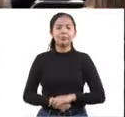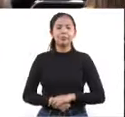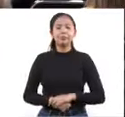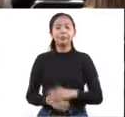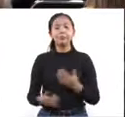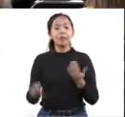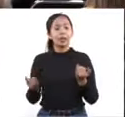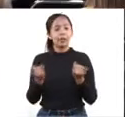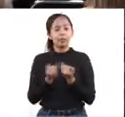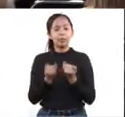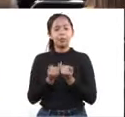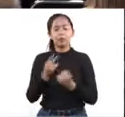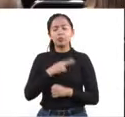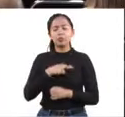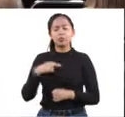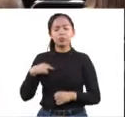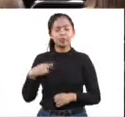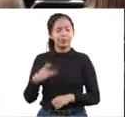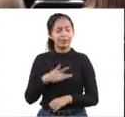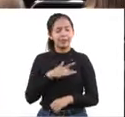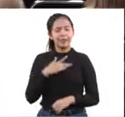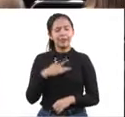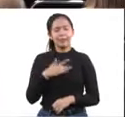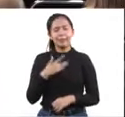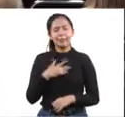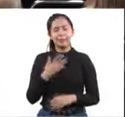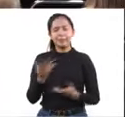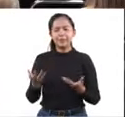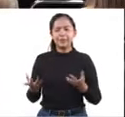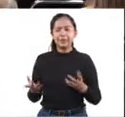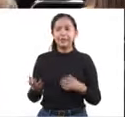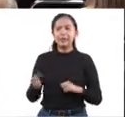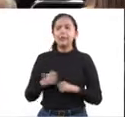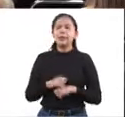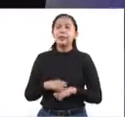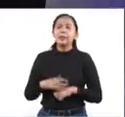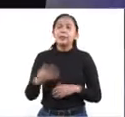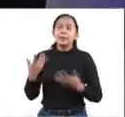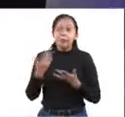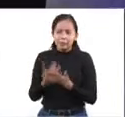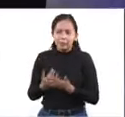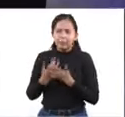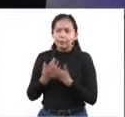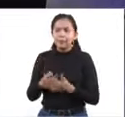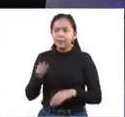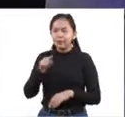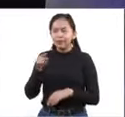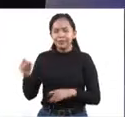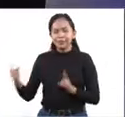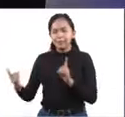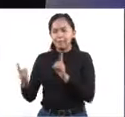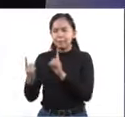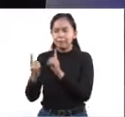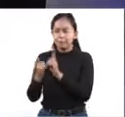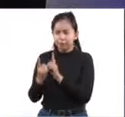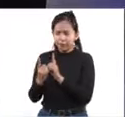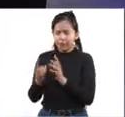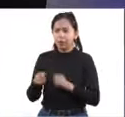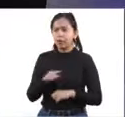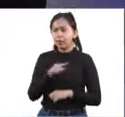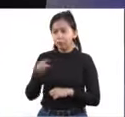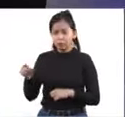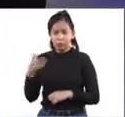Estamos con ilusión de volver a encontrarlos en muchos otros viajes a esta ciudad, en darles la bienvenida si